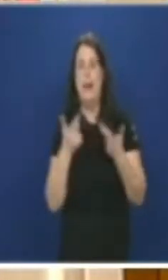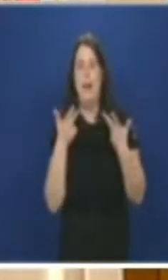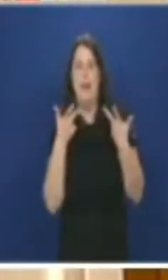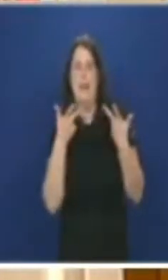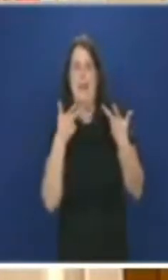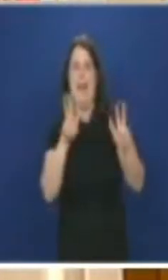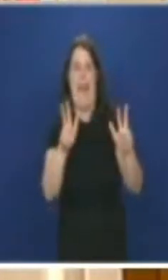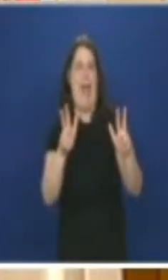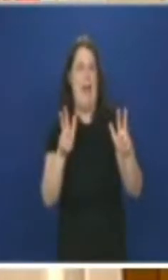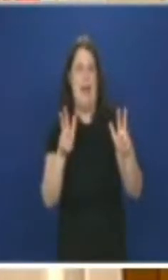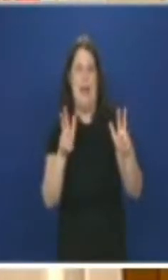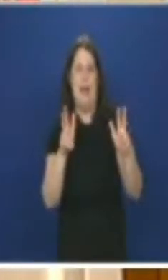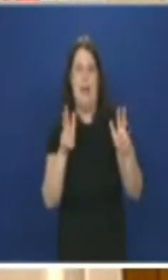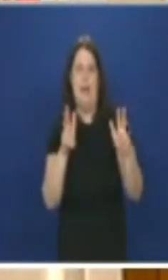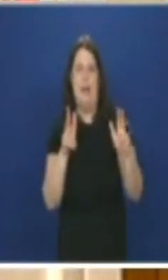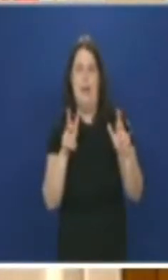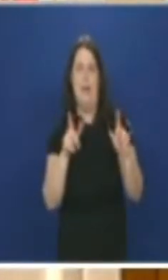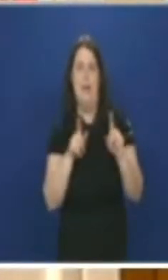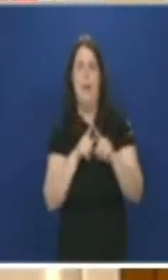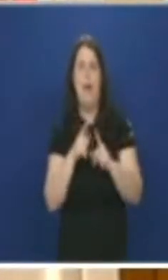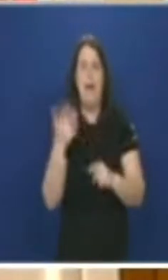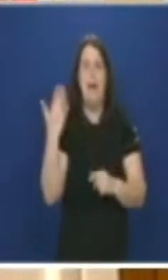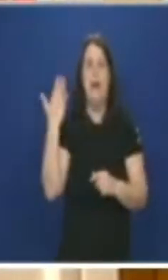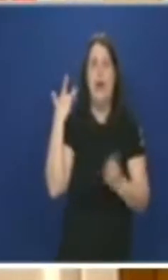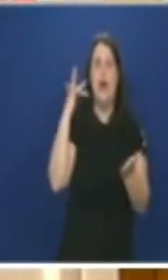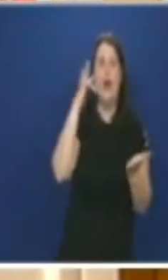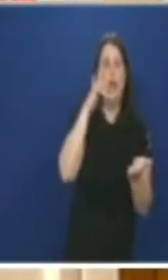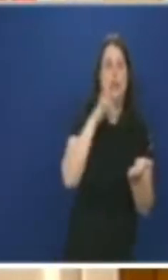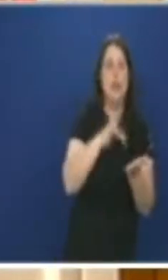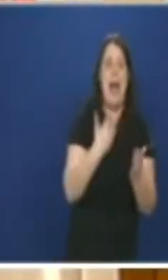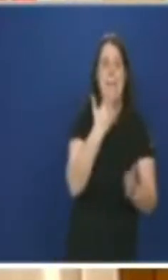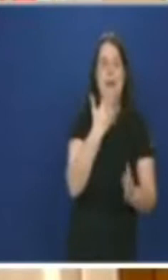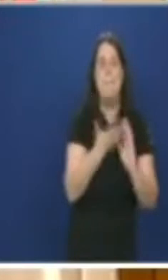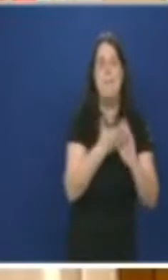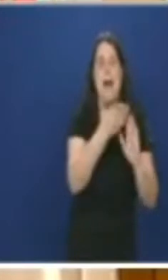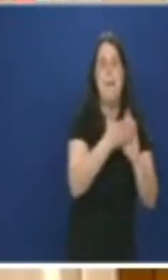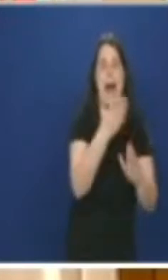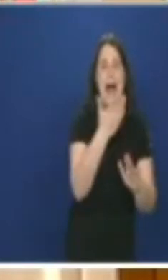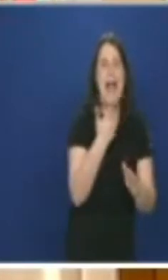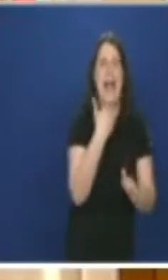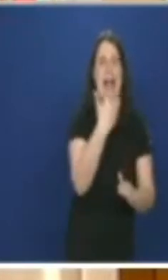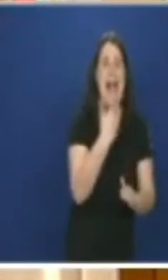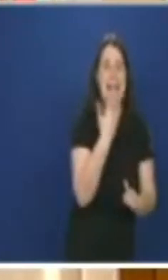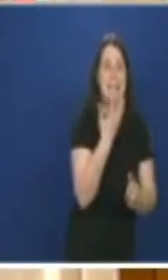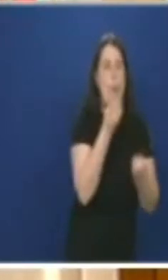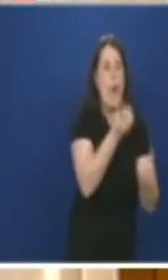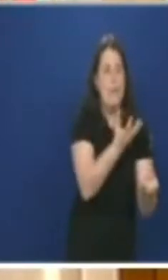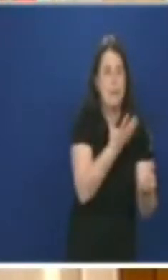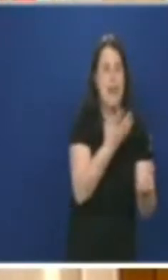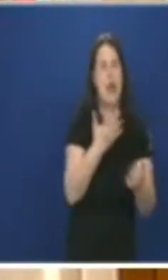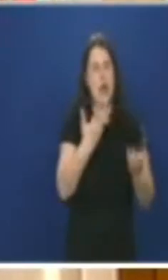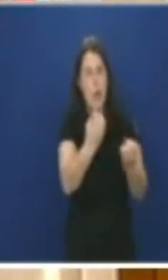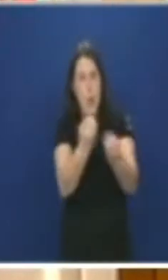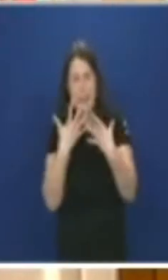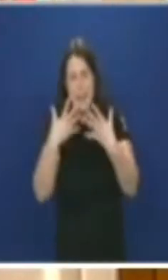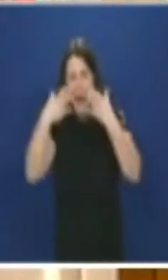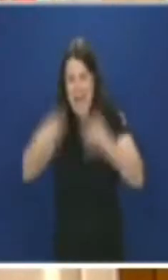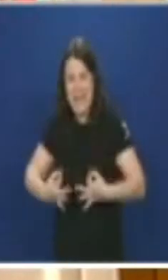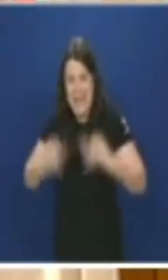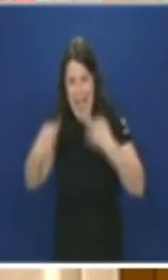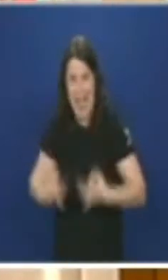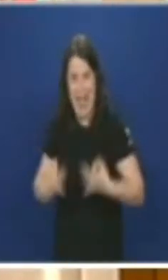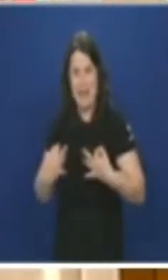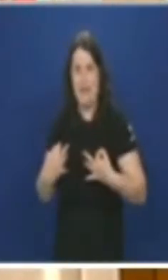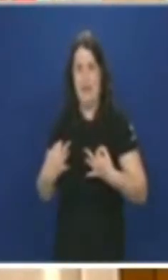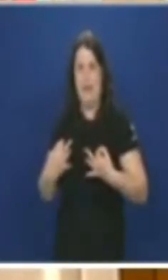contarme o que pudo ser e non foi para contarme o que foi, o que é, de